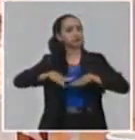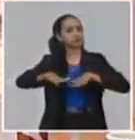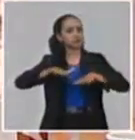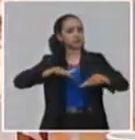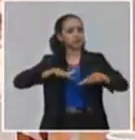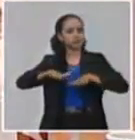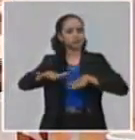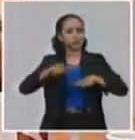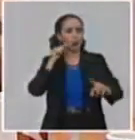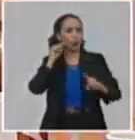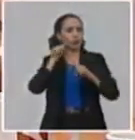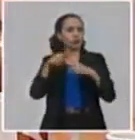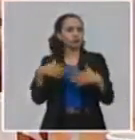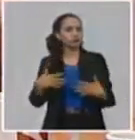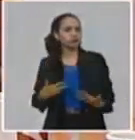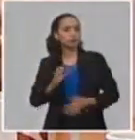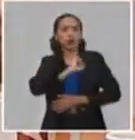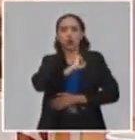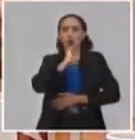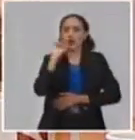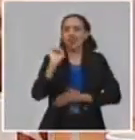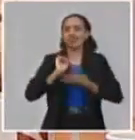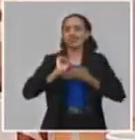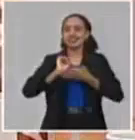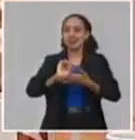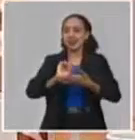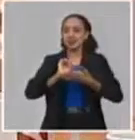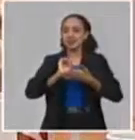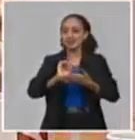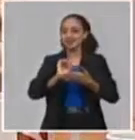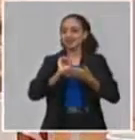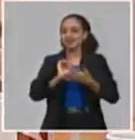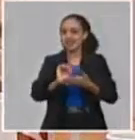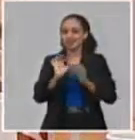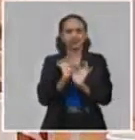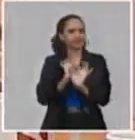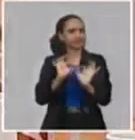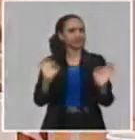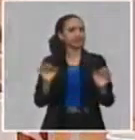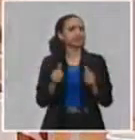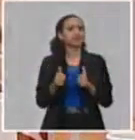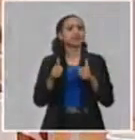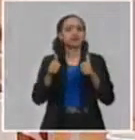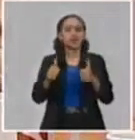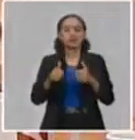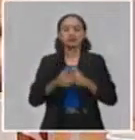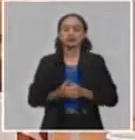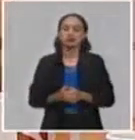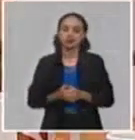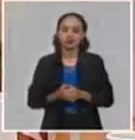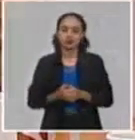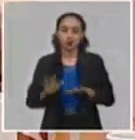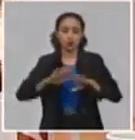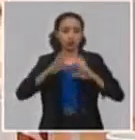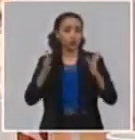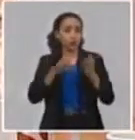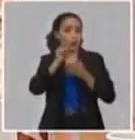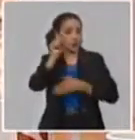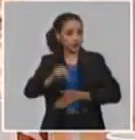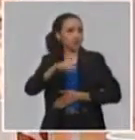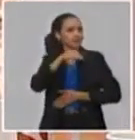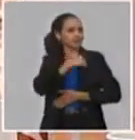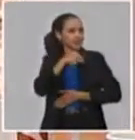para lograr dar un servicio eficiente y que todos se sientan satisfechos